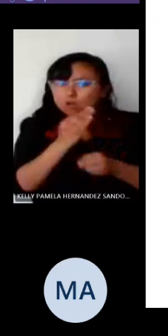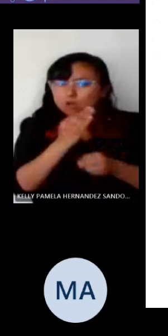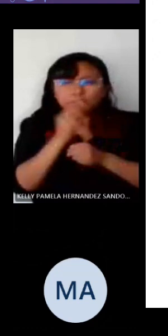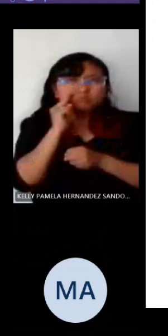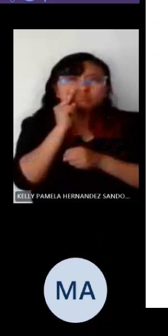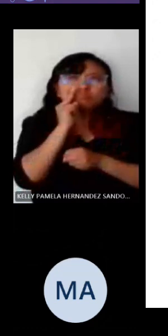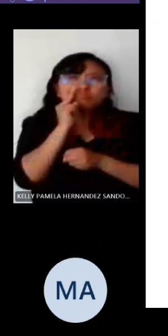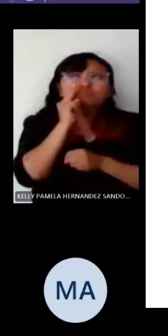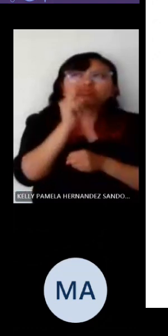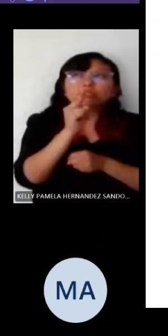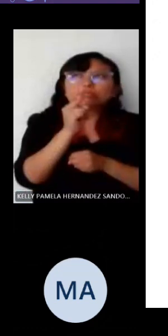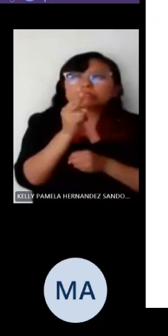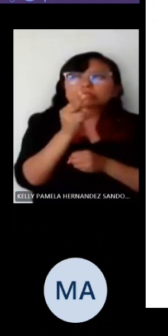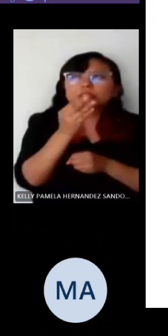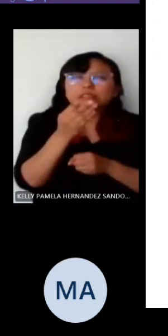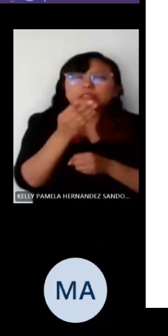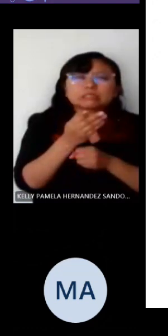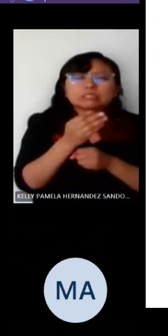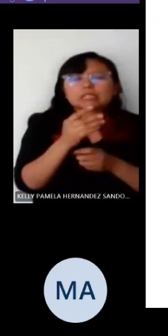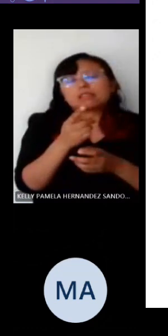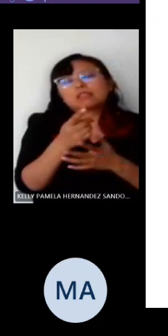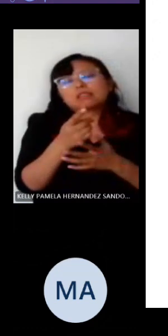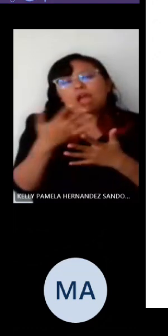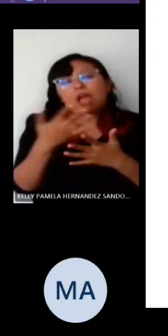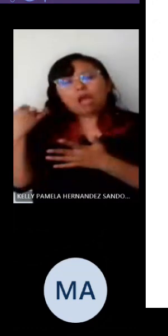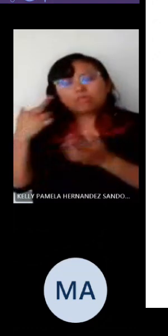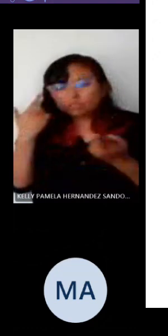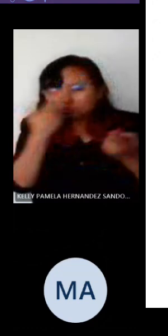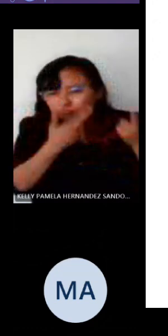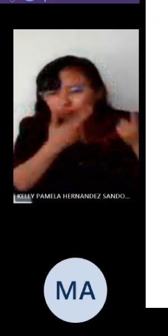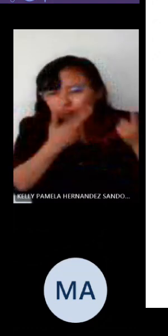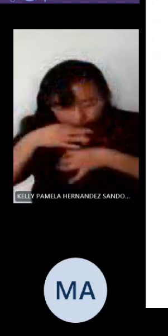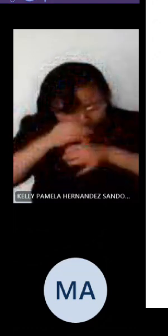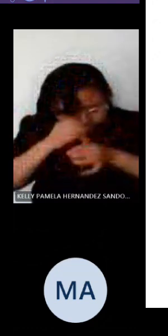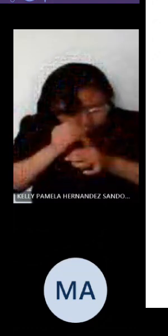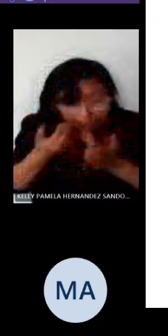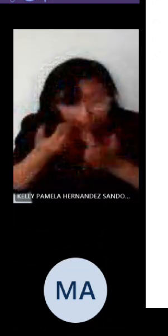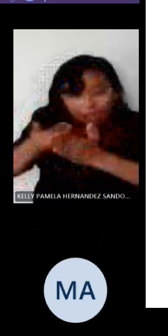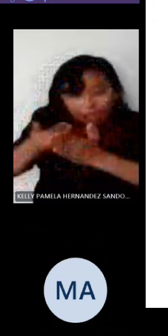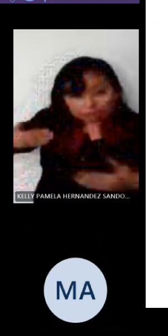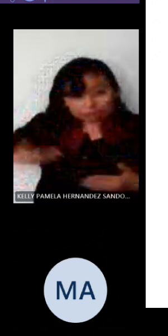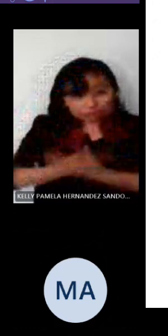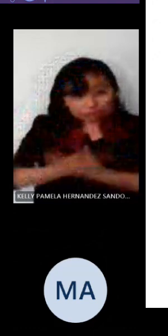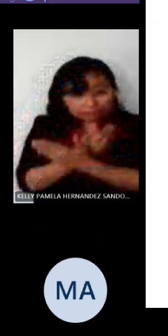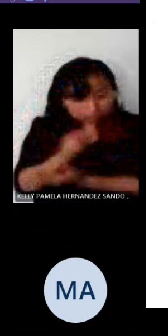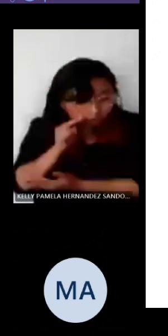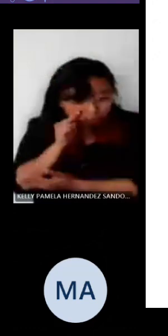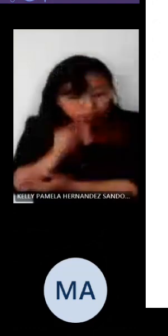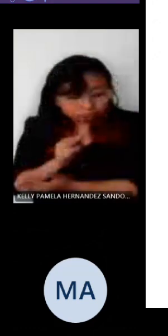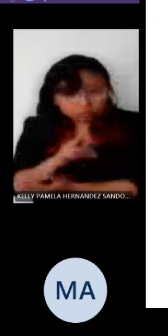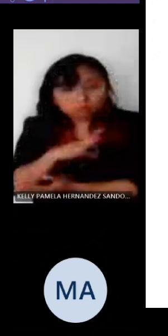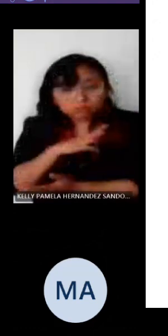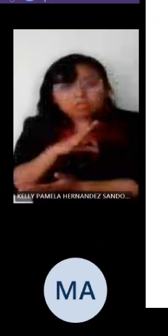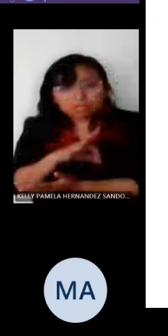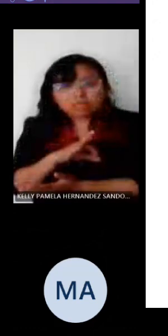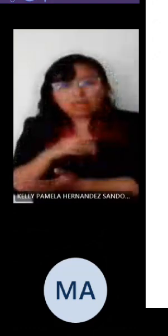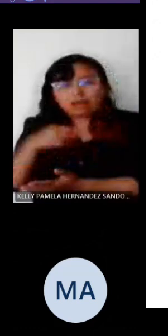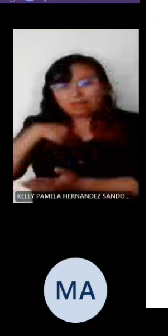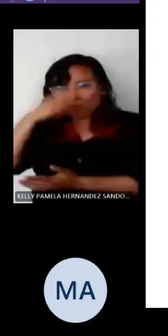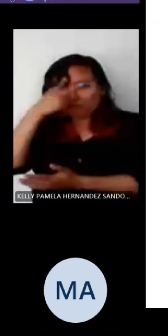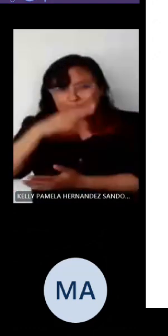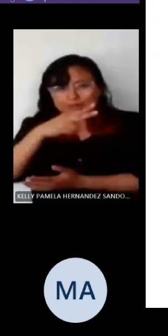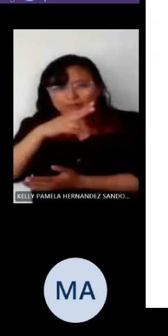herramientas de estrategias de detección temprana, sobre todo a nivel neonatal, ya tenemos establecido por norma oficial mexicana también